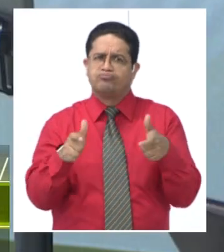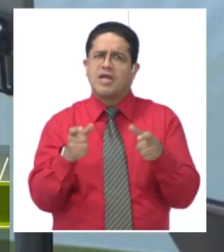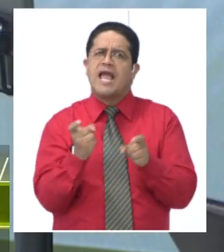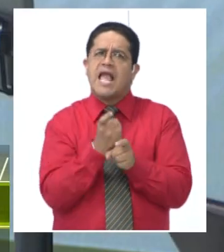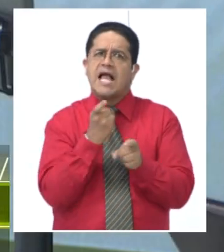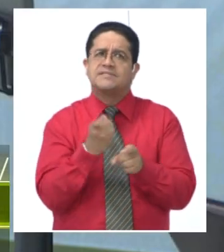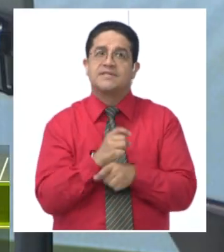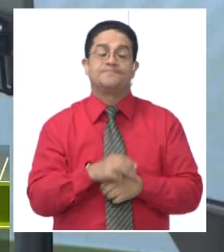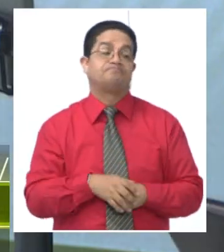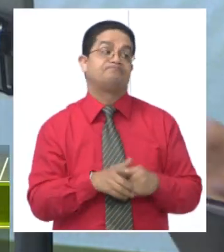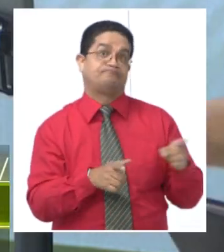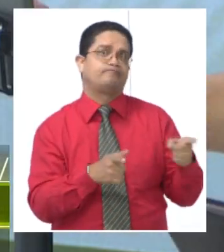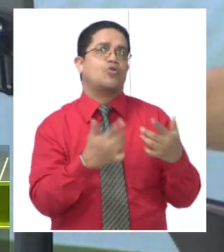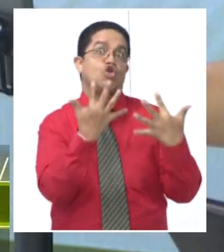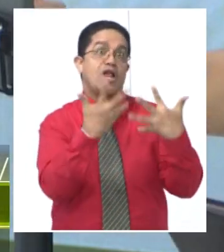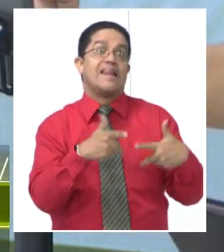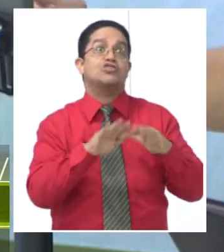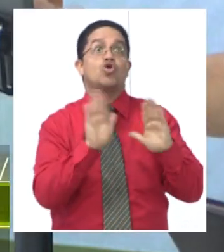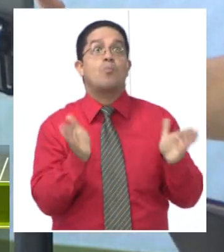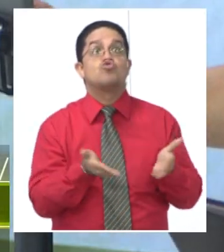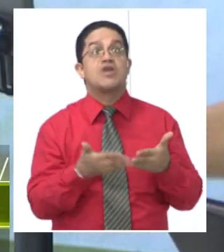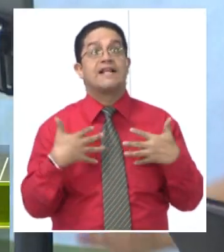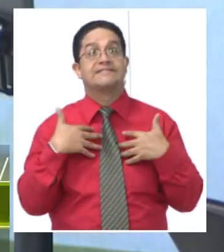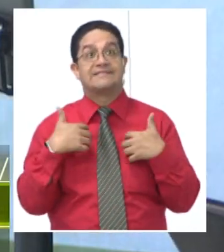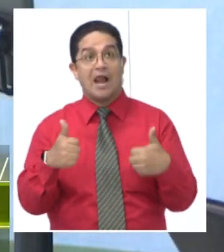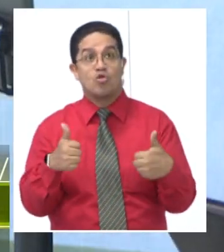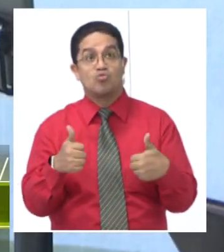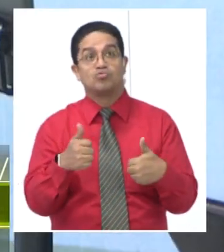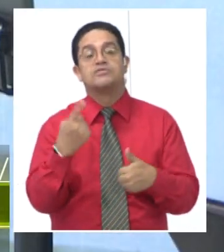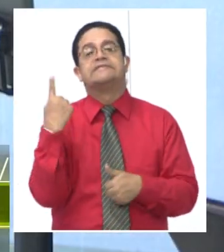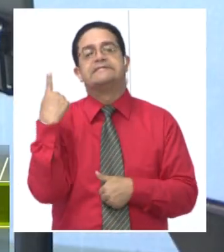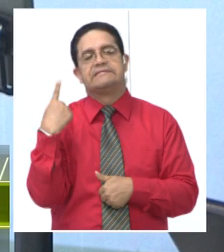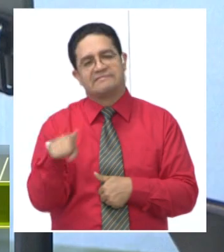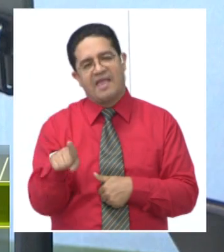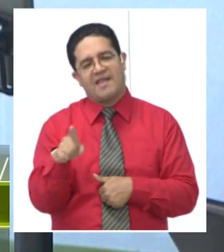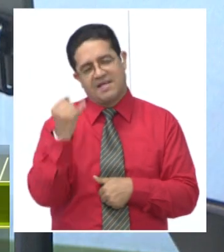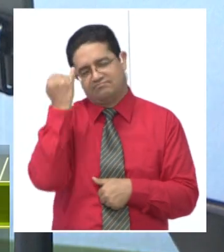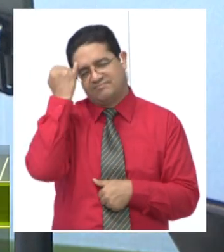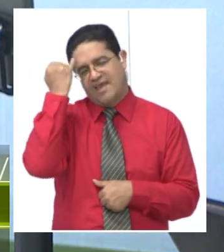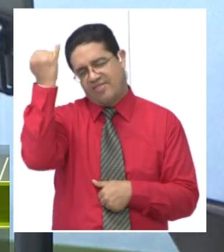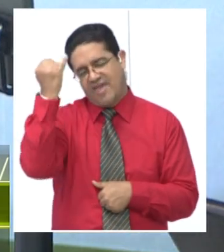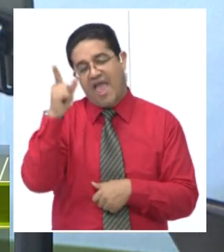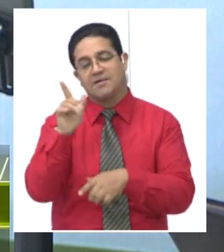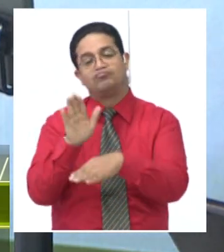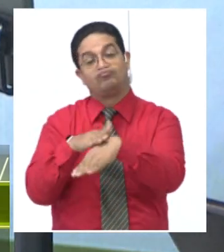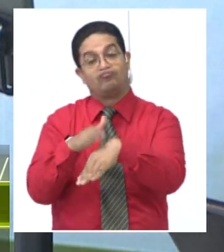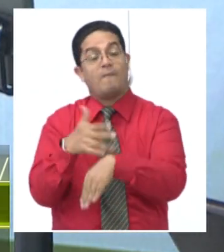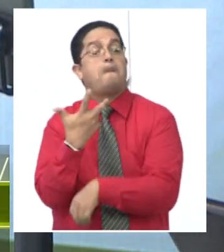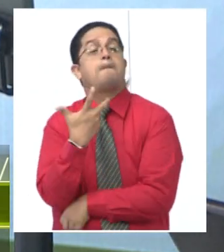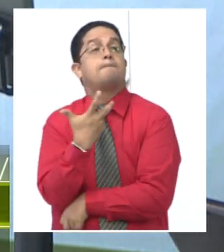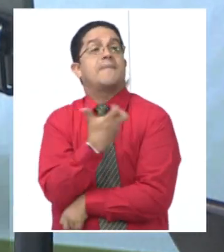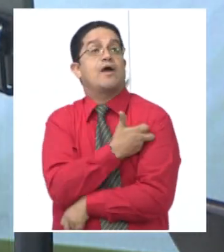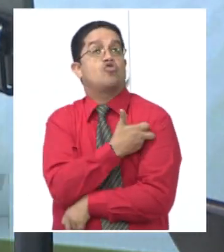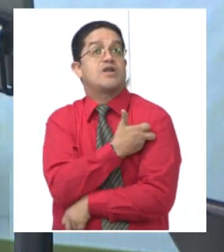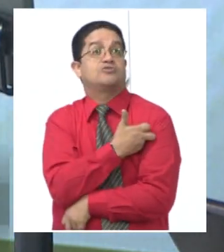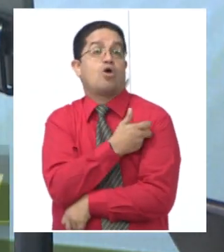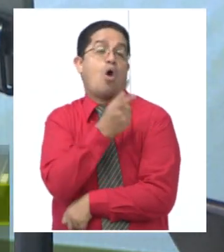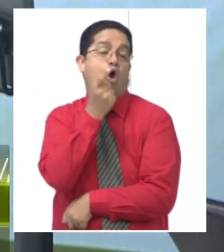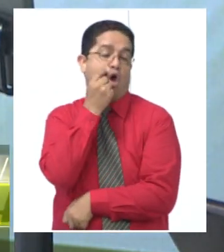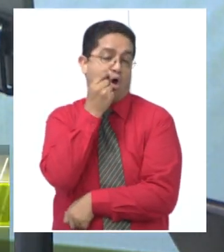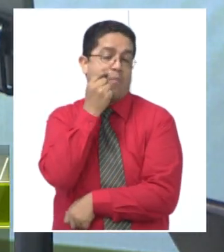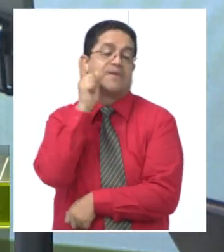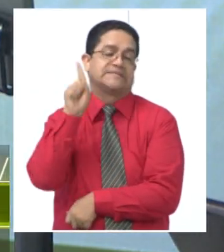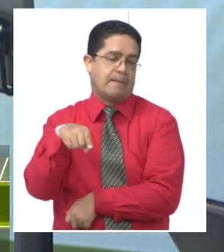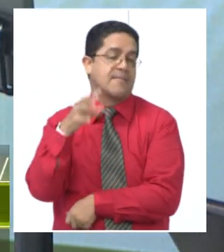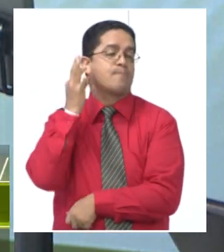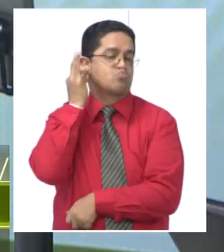La Organización Mundial de la Salud, a través de su comité de expertos, tiene una sugerencia, ¿no? Que es la vacunación sin género, es decir, hombres y mujeres por